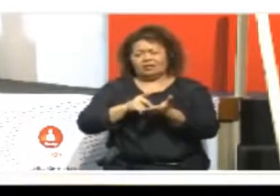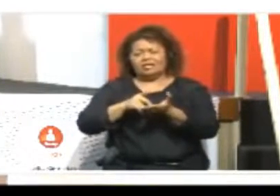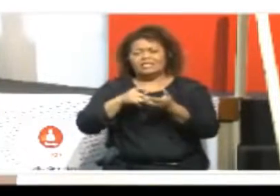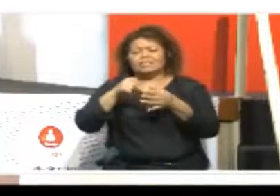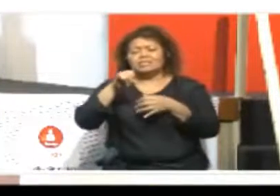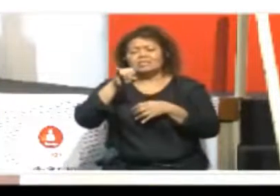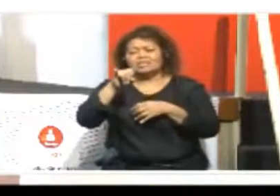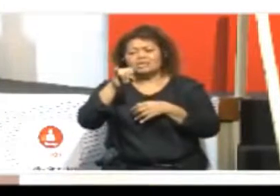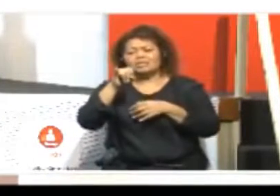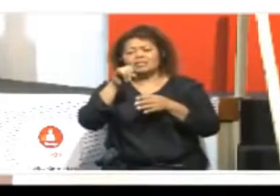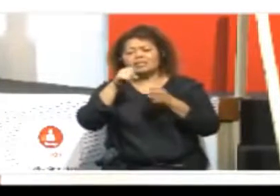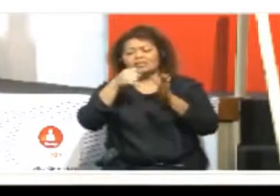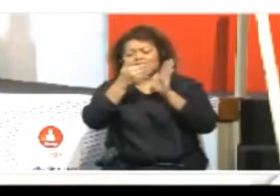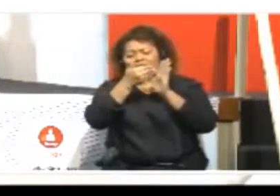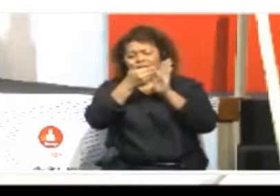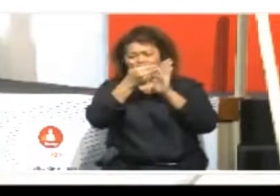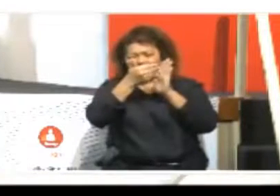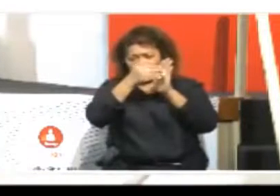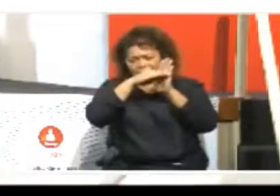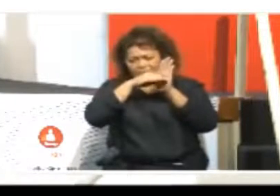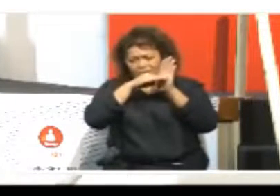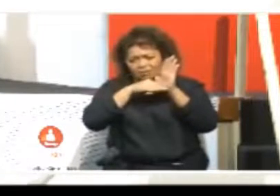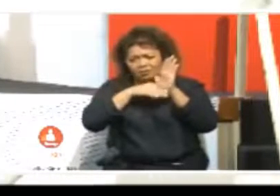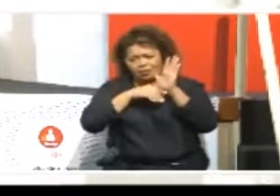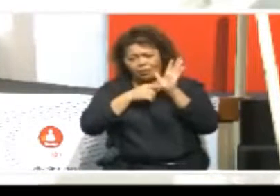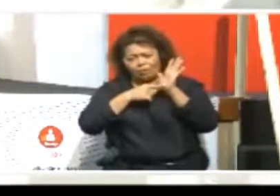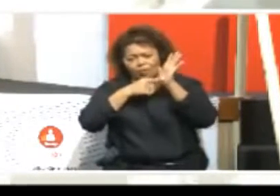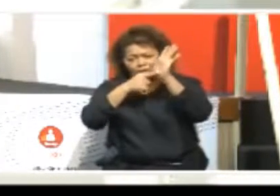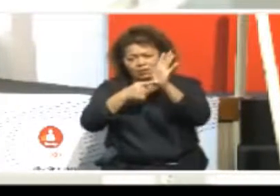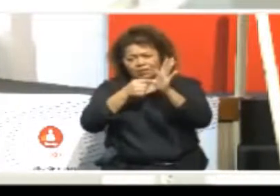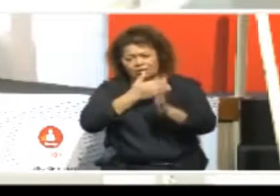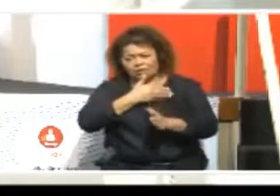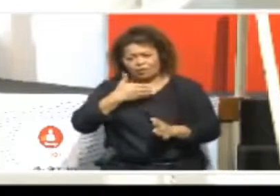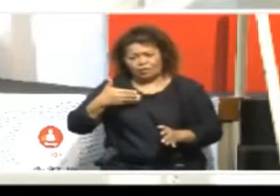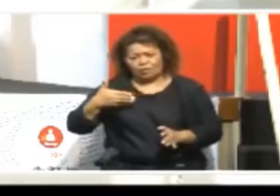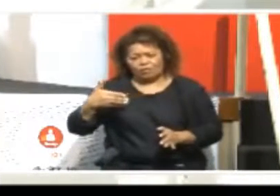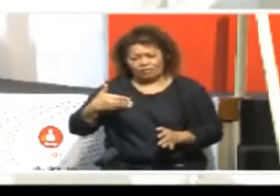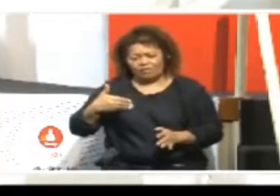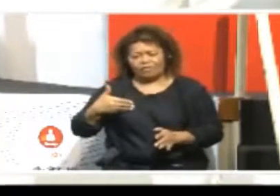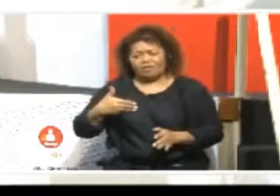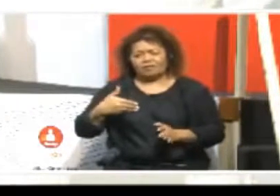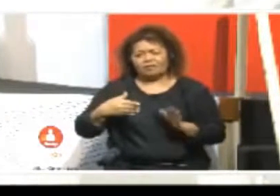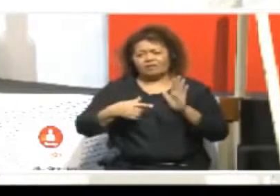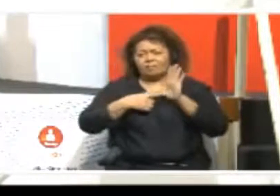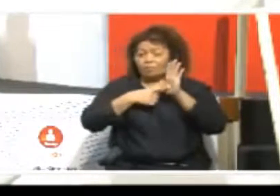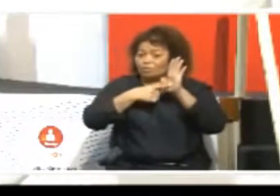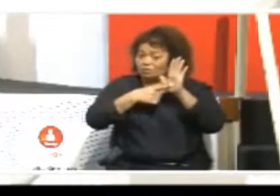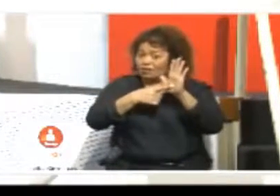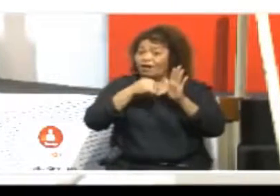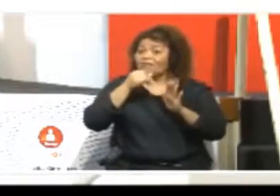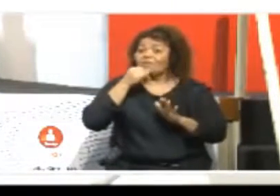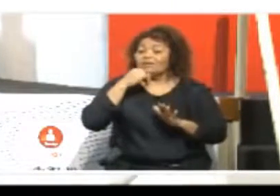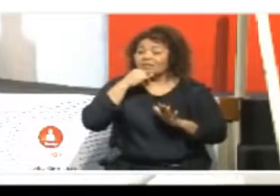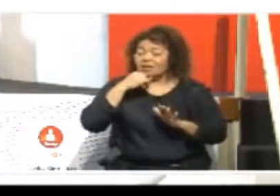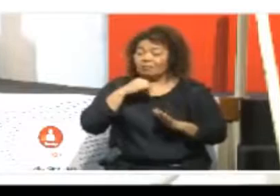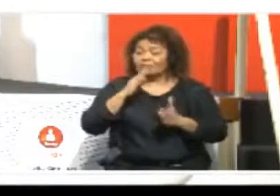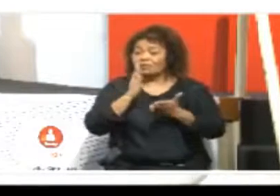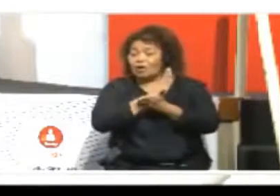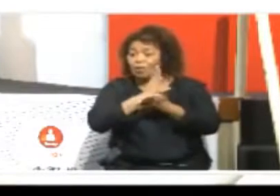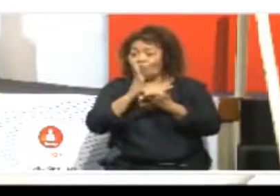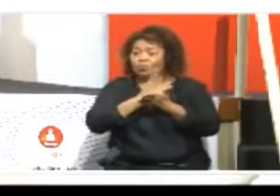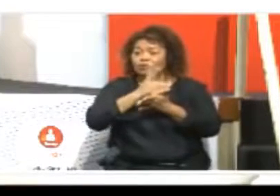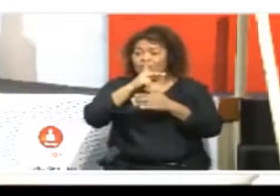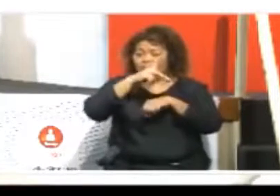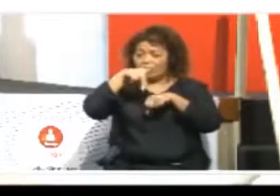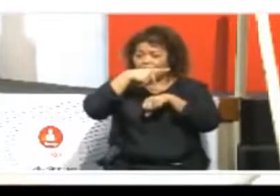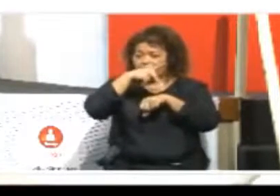espera, a los resultados. Entonces, les voy a mostrar con ejemplos en cada país qué es lo que he estudiado y cuáles son los resultados.